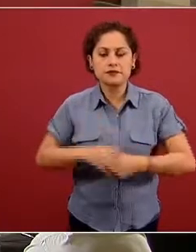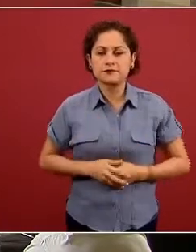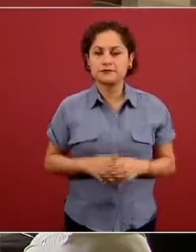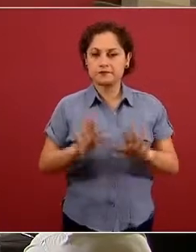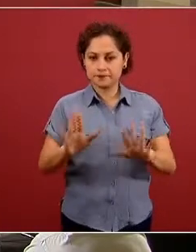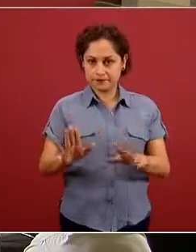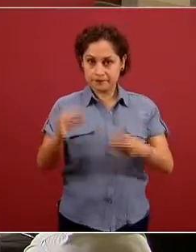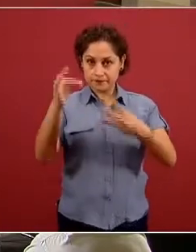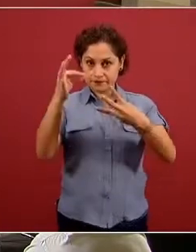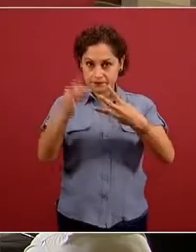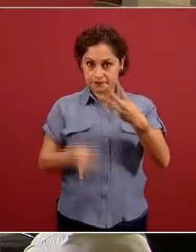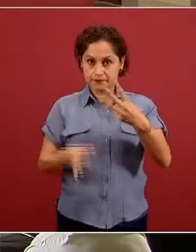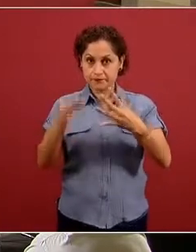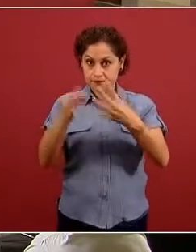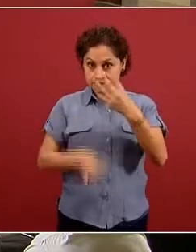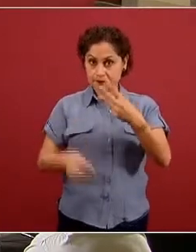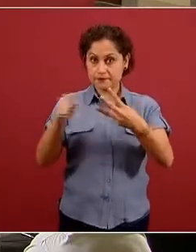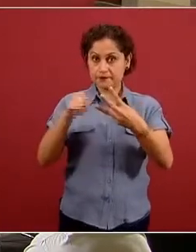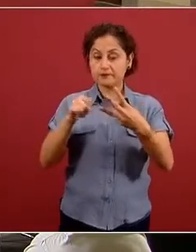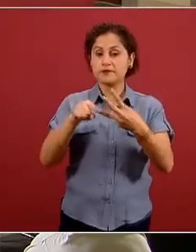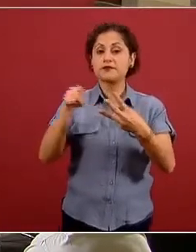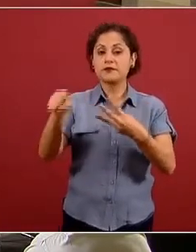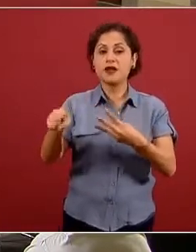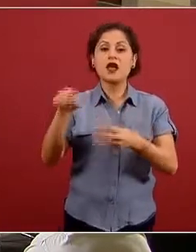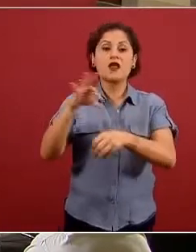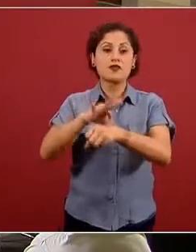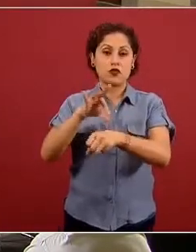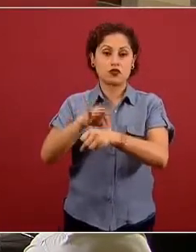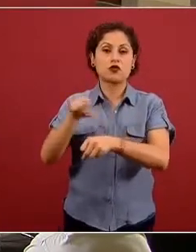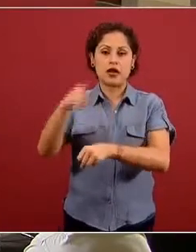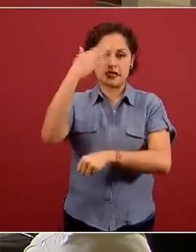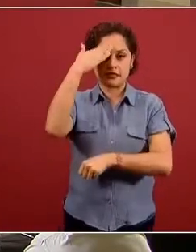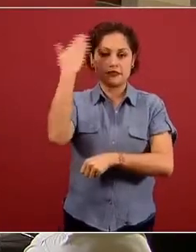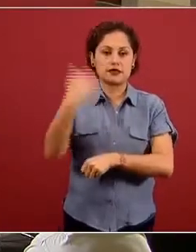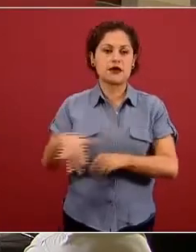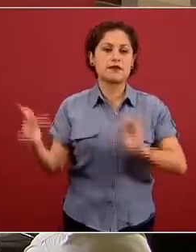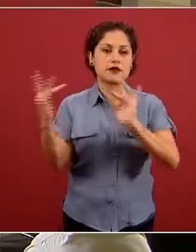que mencionó de la colaboración con Fundación Teletón tiene que ver sobre esto.